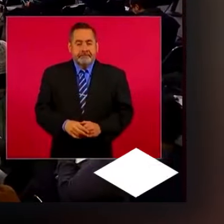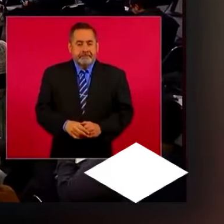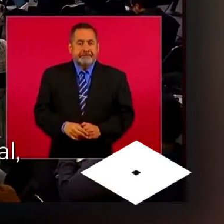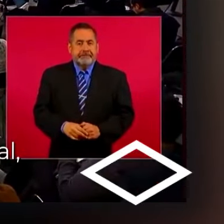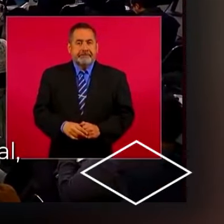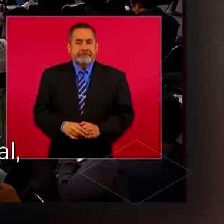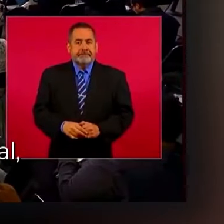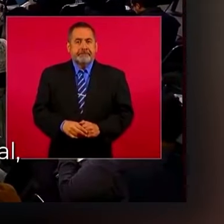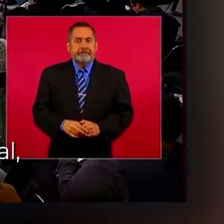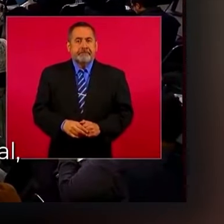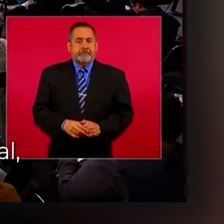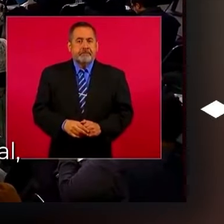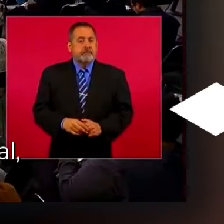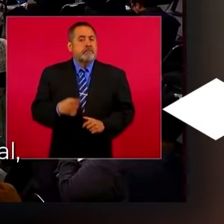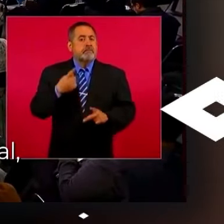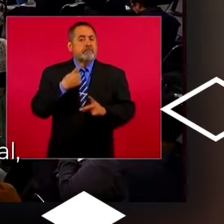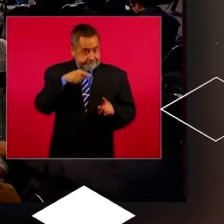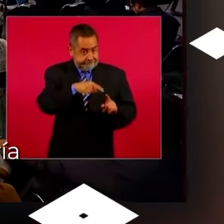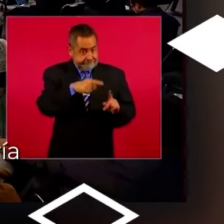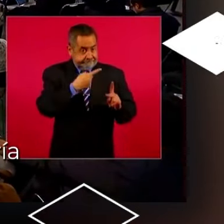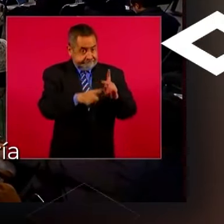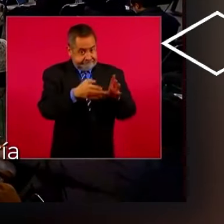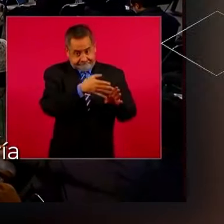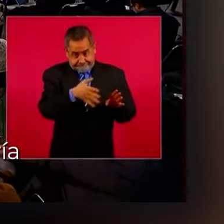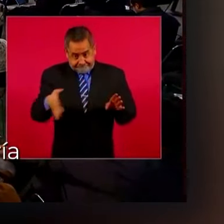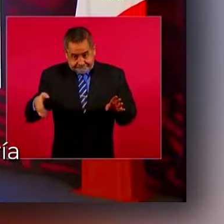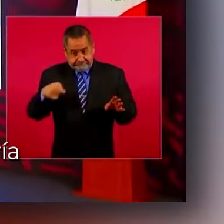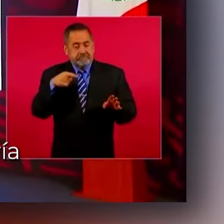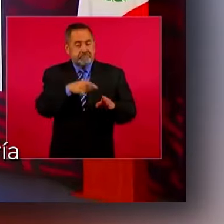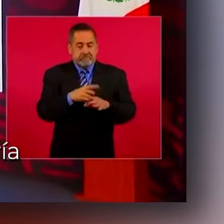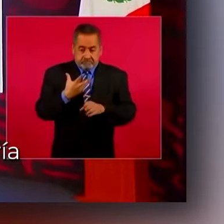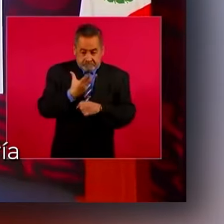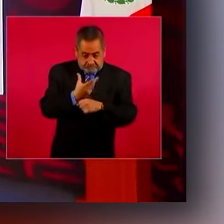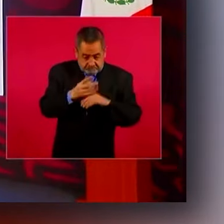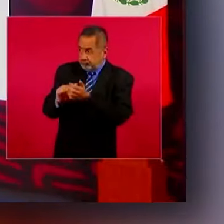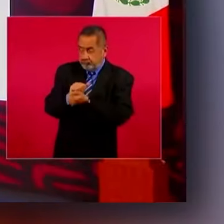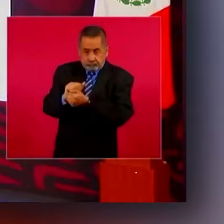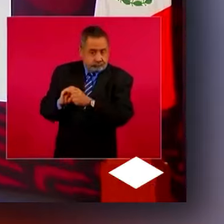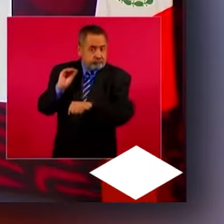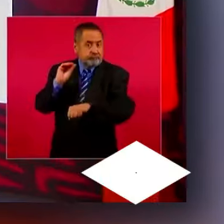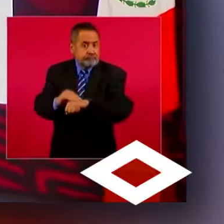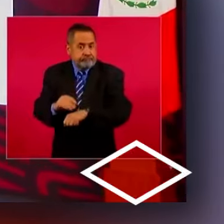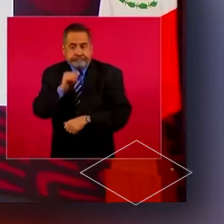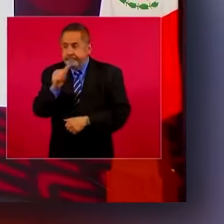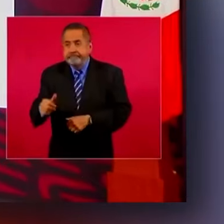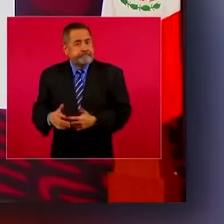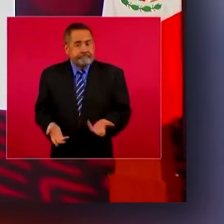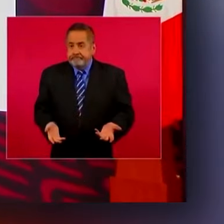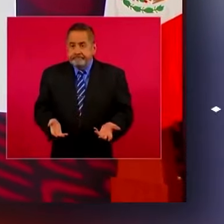Desde que inició el periodo neoliberal. No se hacía una nueva refinería desde